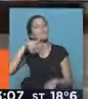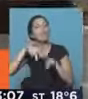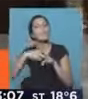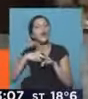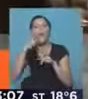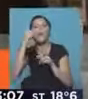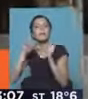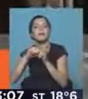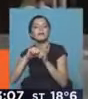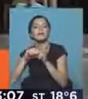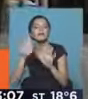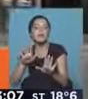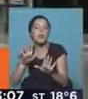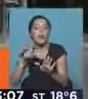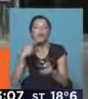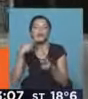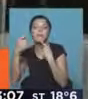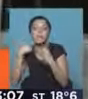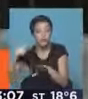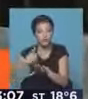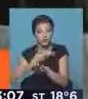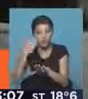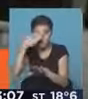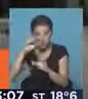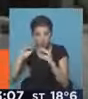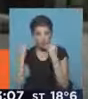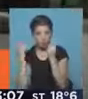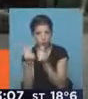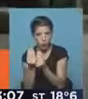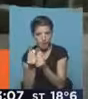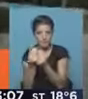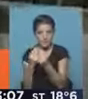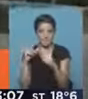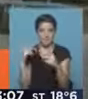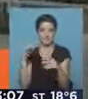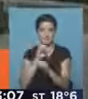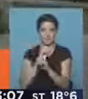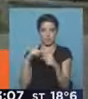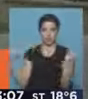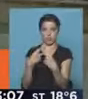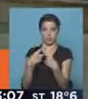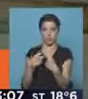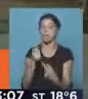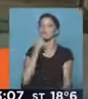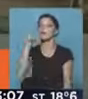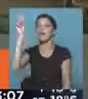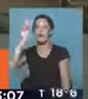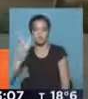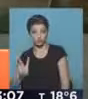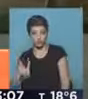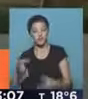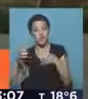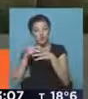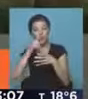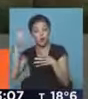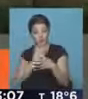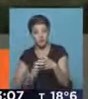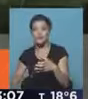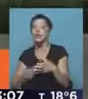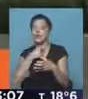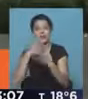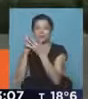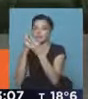que no llega y que cuando llegue va a tener otro valor, como es en el caso de Venezuela. Es decir, la oposición lo quería como una manera de terminar con el chavismo en el